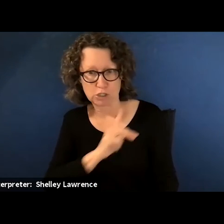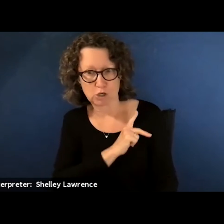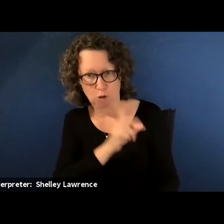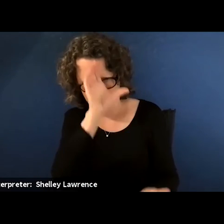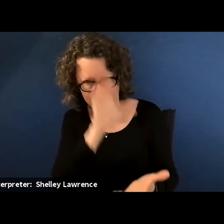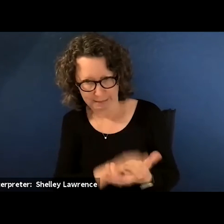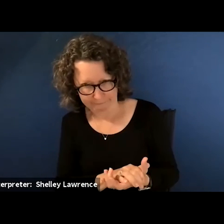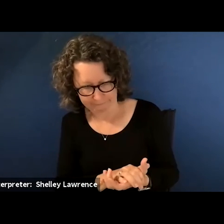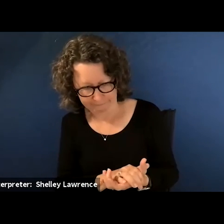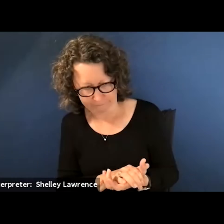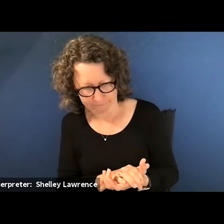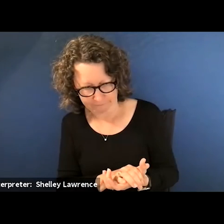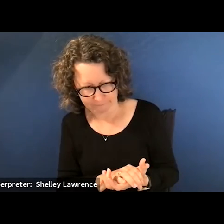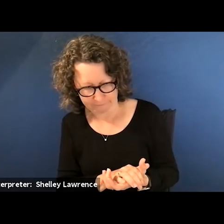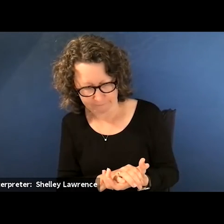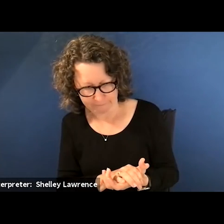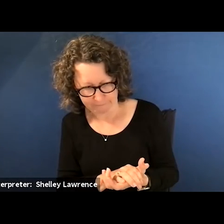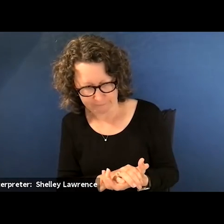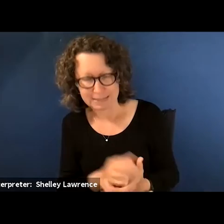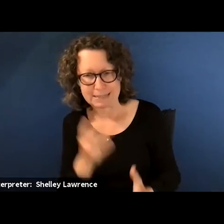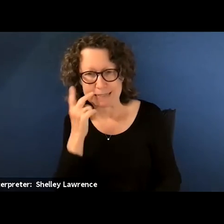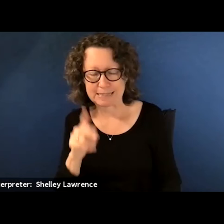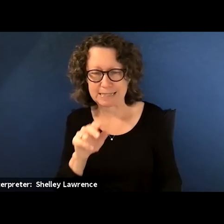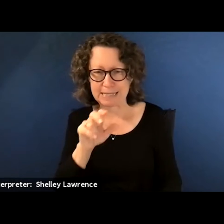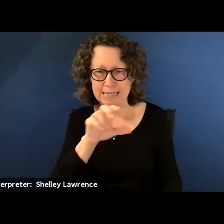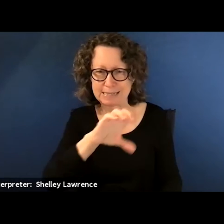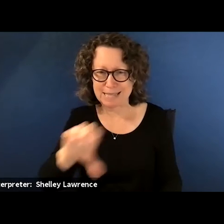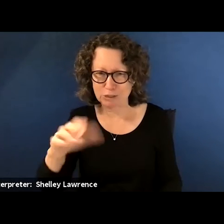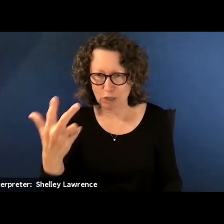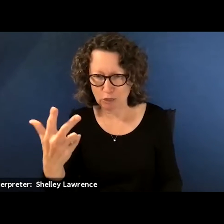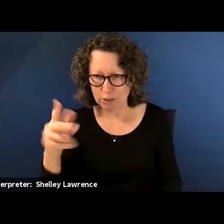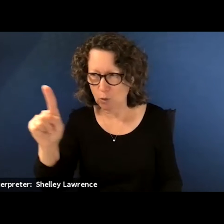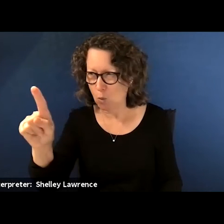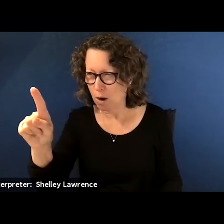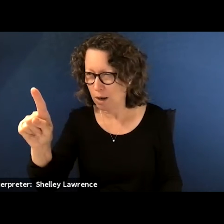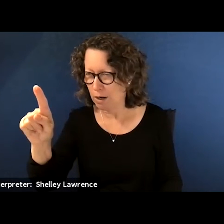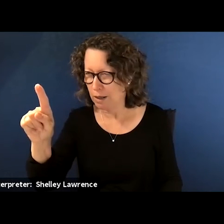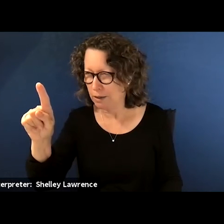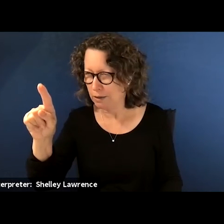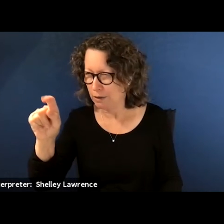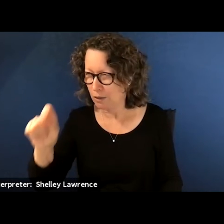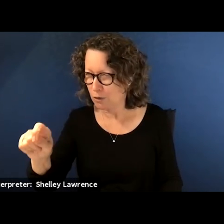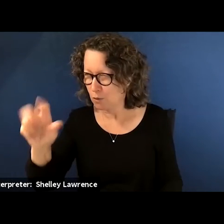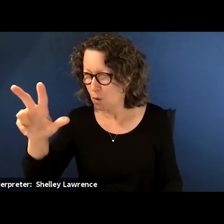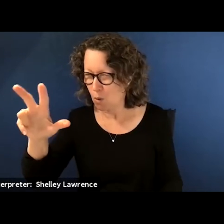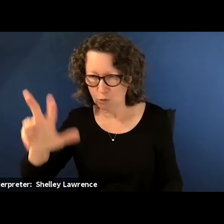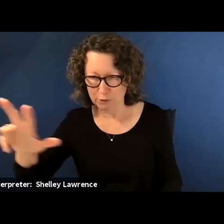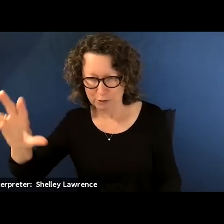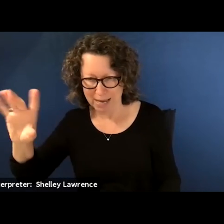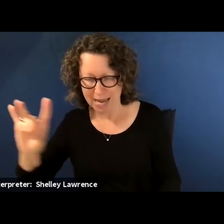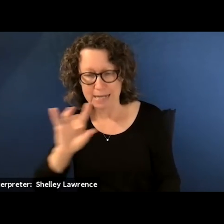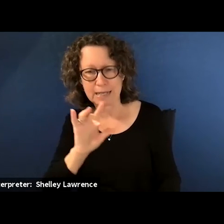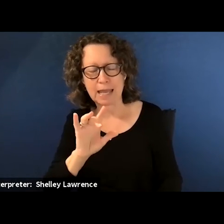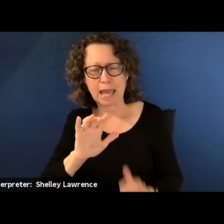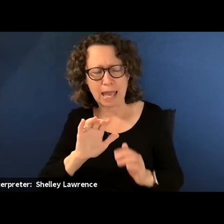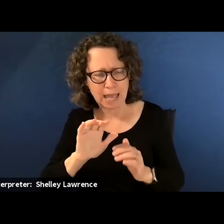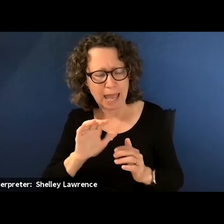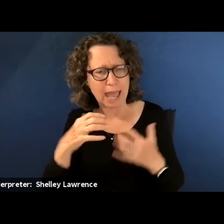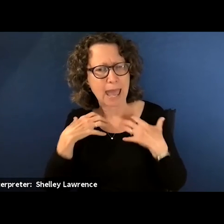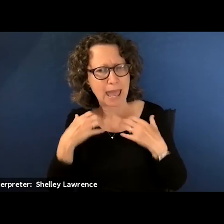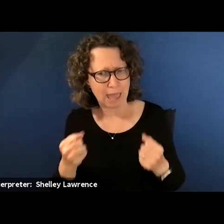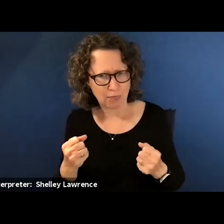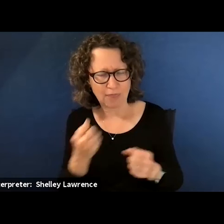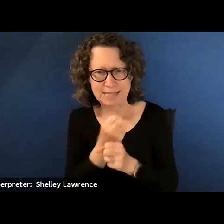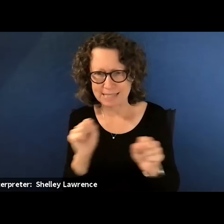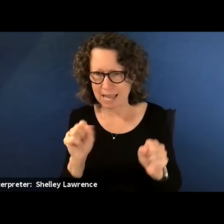Y también hay una extensión por motivos religiosos o motivo personal en el Código del Estado